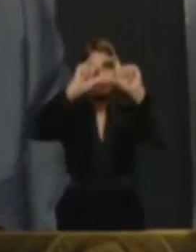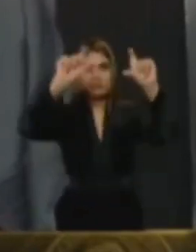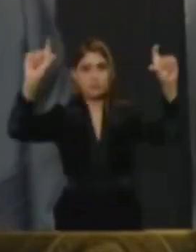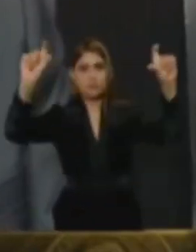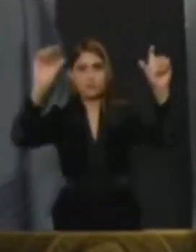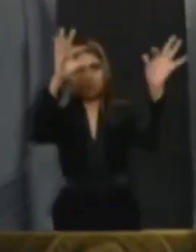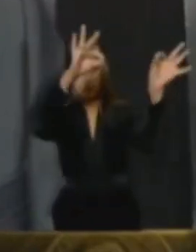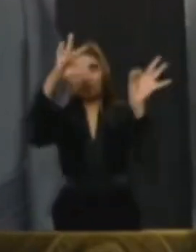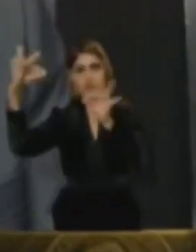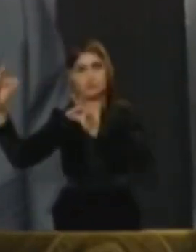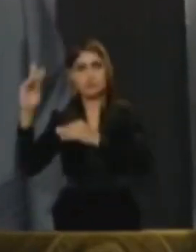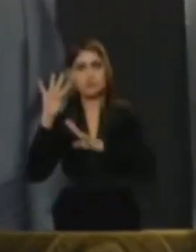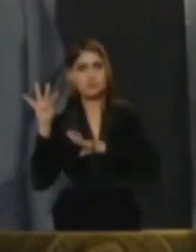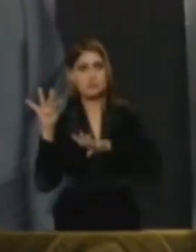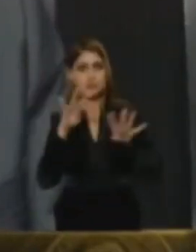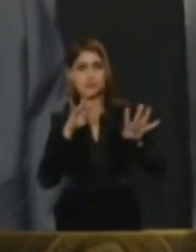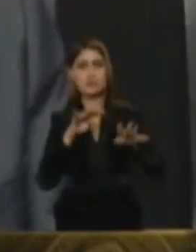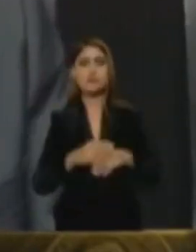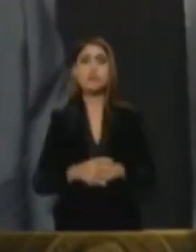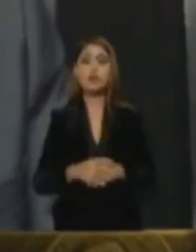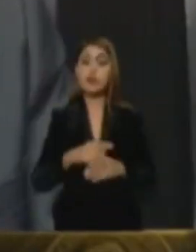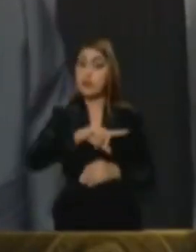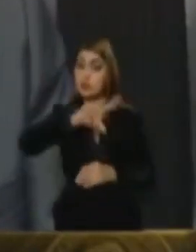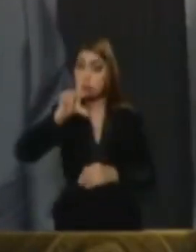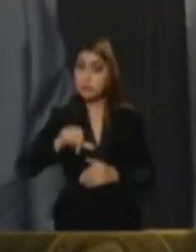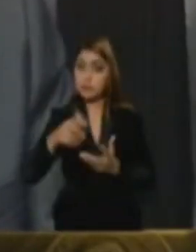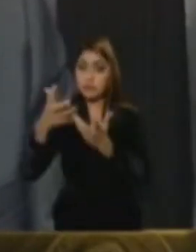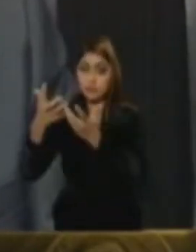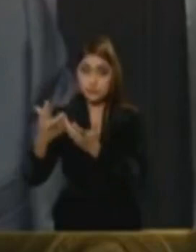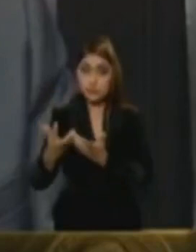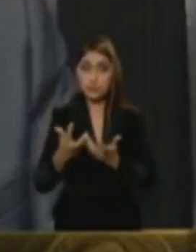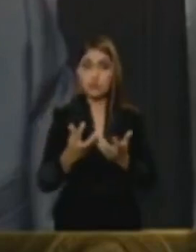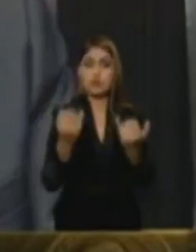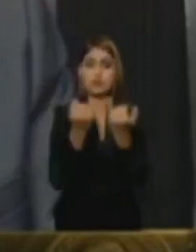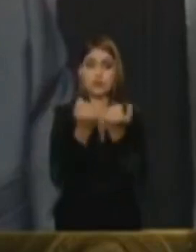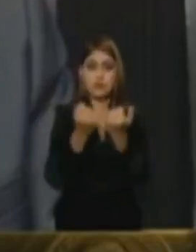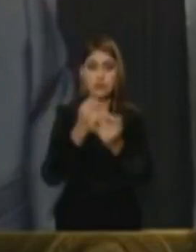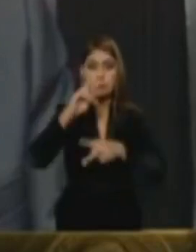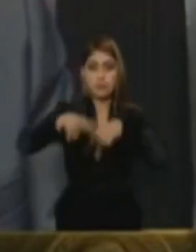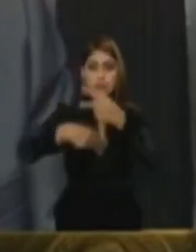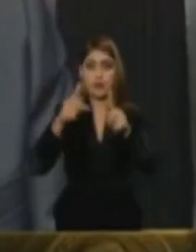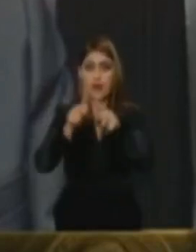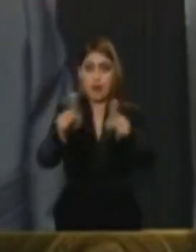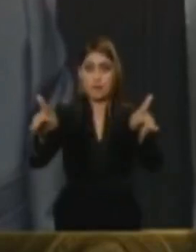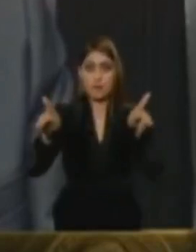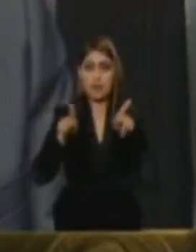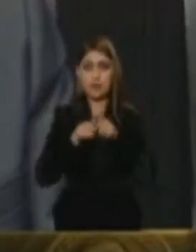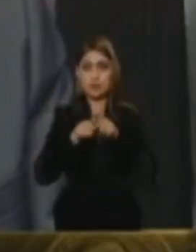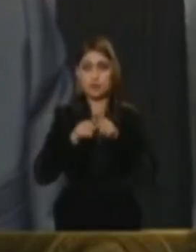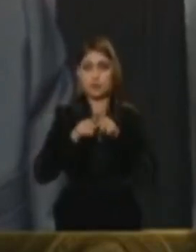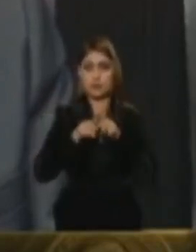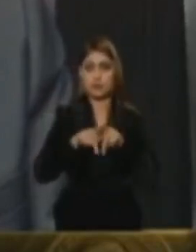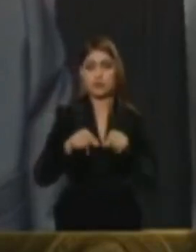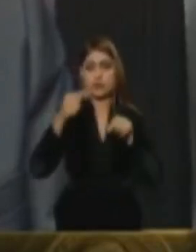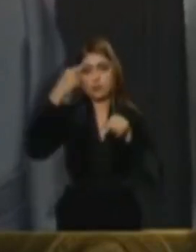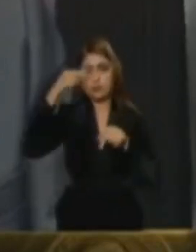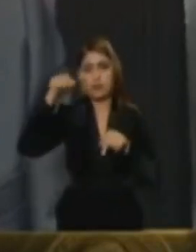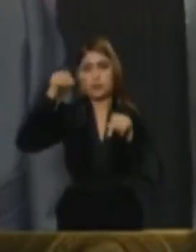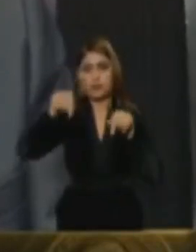Asimismo, posteriormente se trasladen también al patio central para